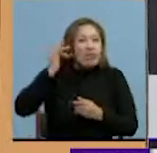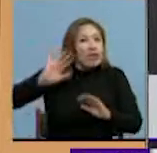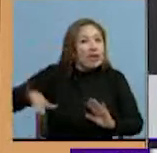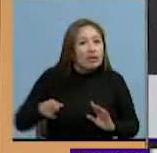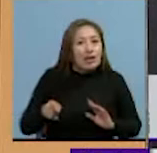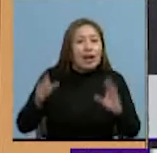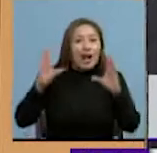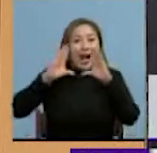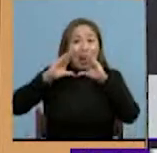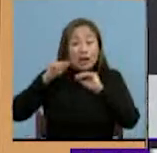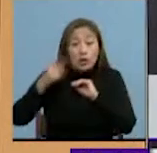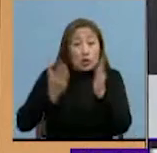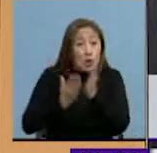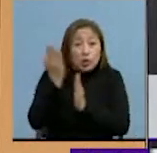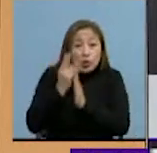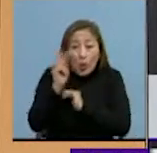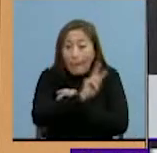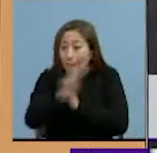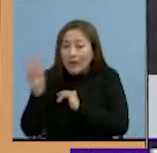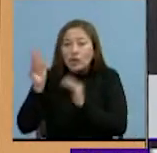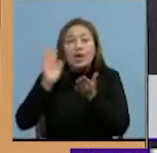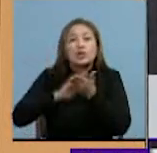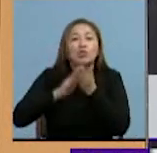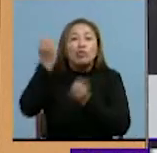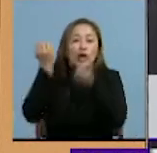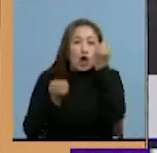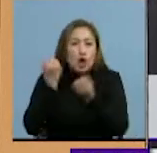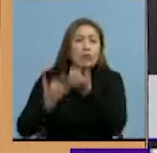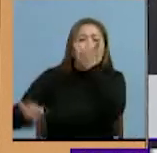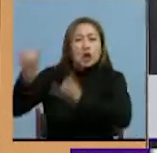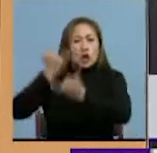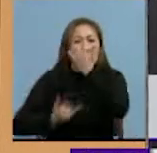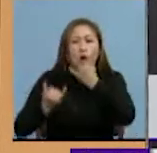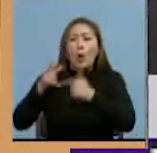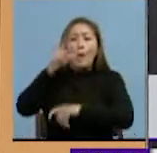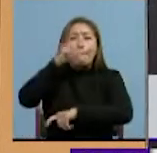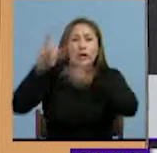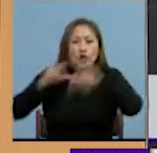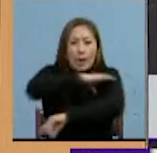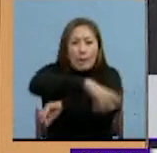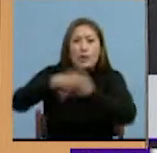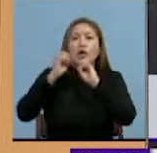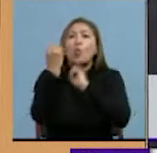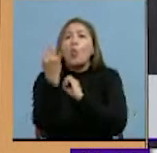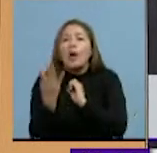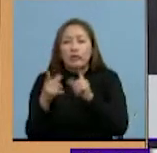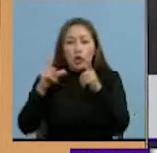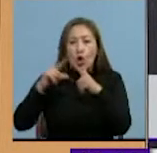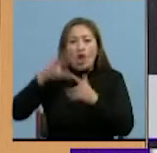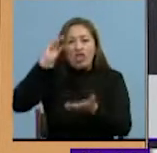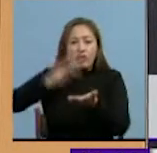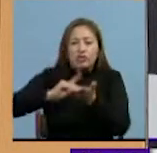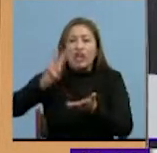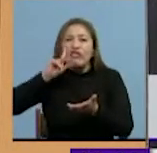la noche siguió analizando toda la situación económica. Vino el licenciado Aramayo, nos contó los índices de pobreza, vino el diputado Vilca, la